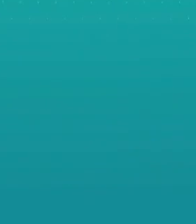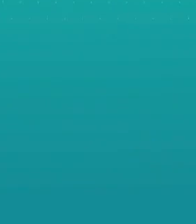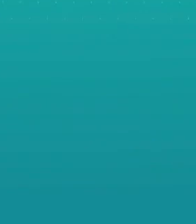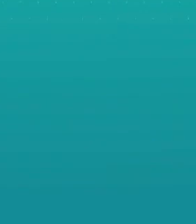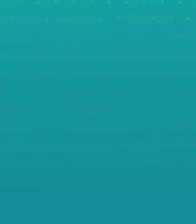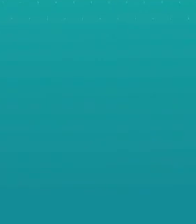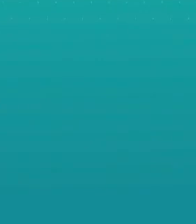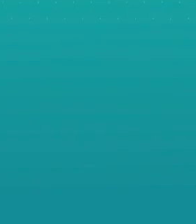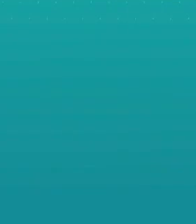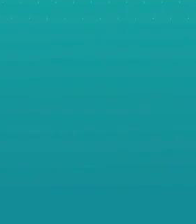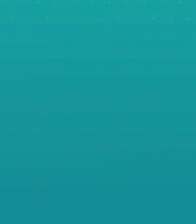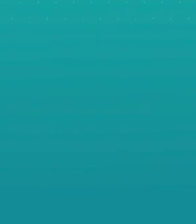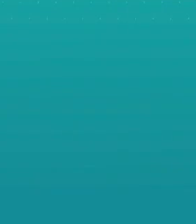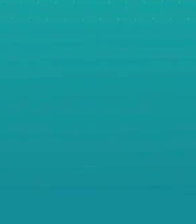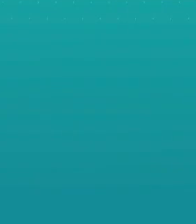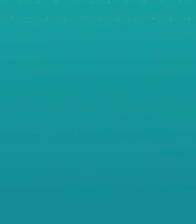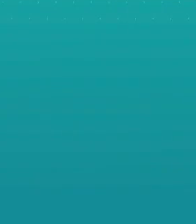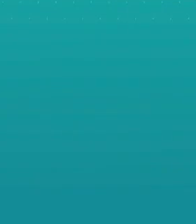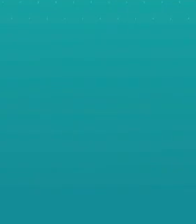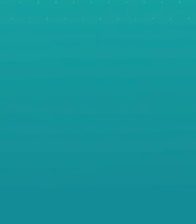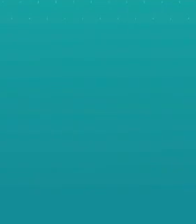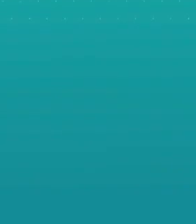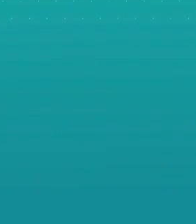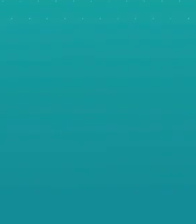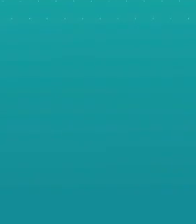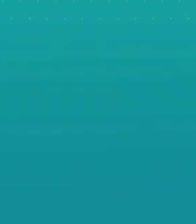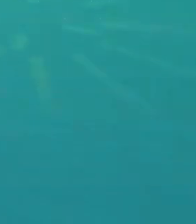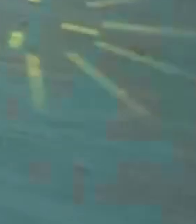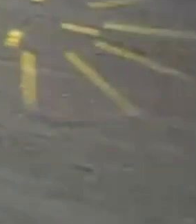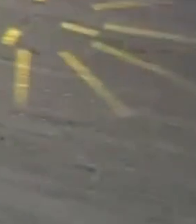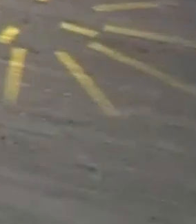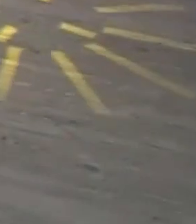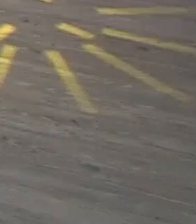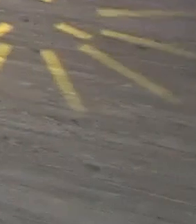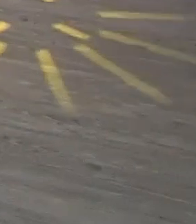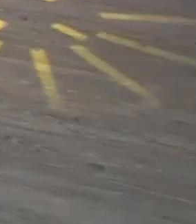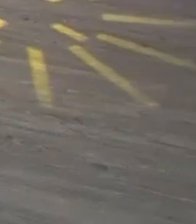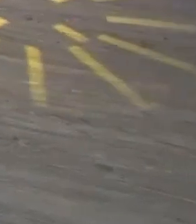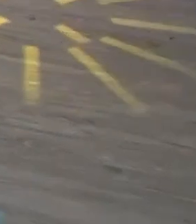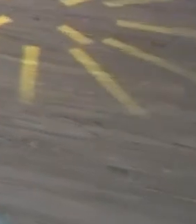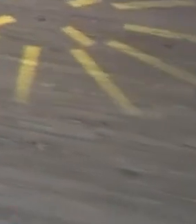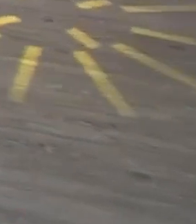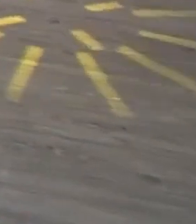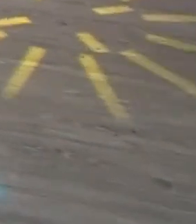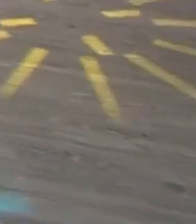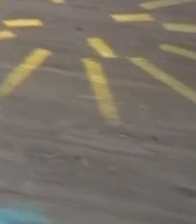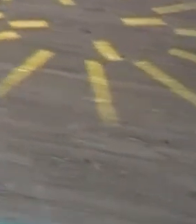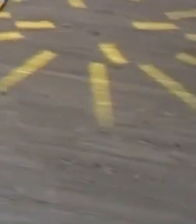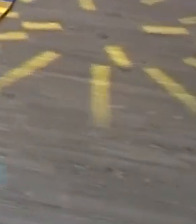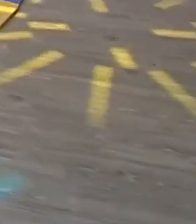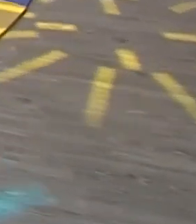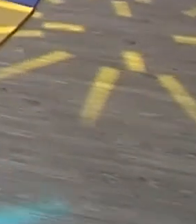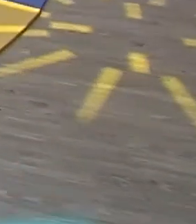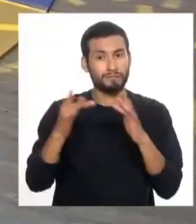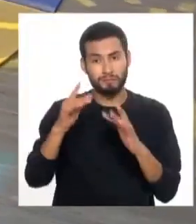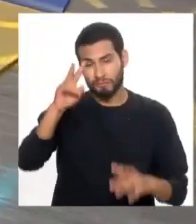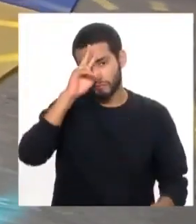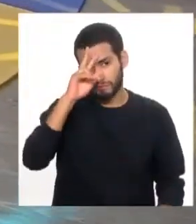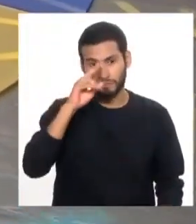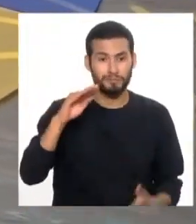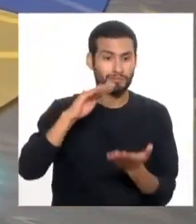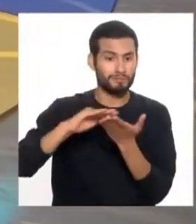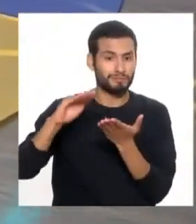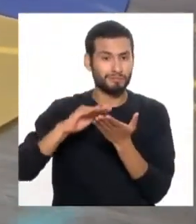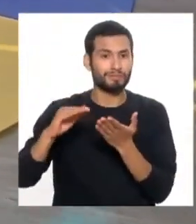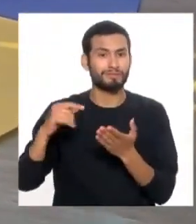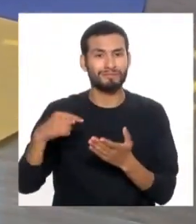Estamos estamos de regreso en Aquí en Conecta Perú. Perdón,